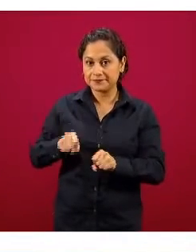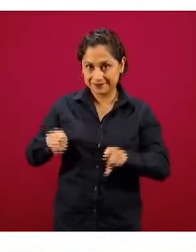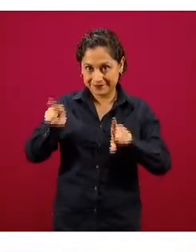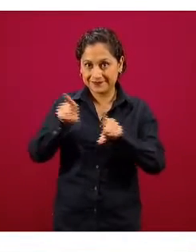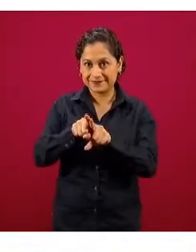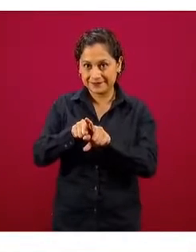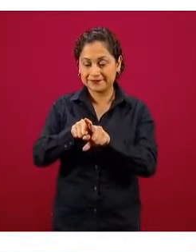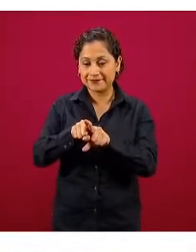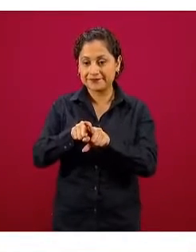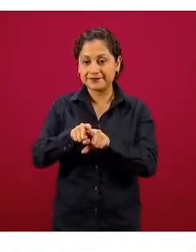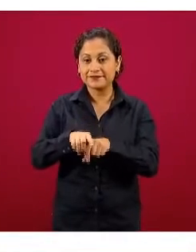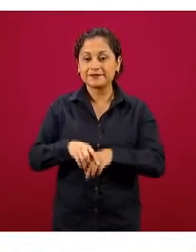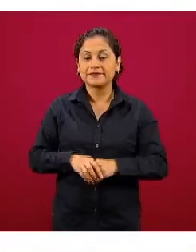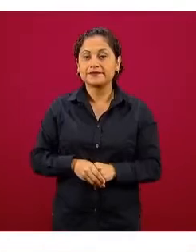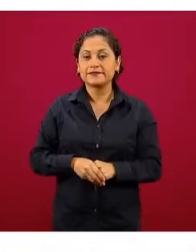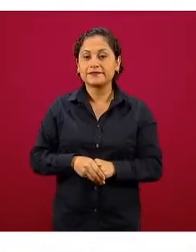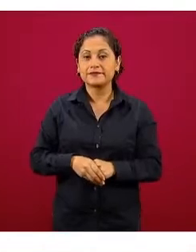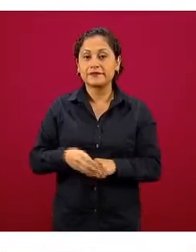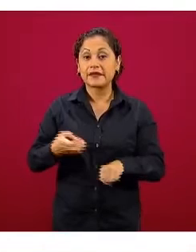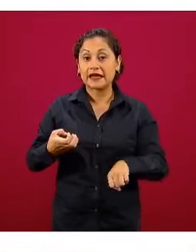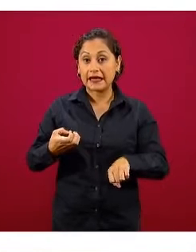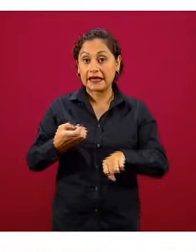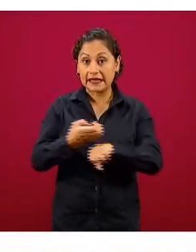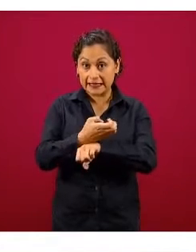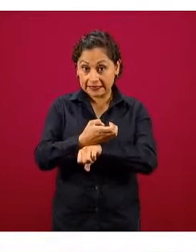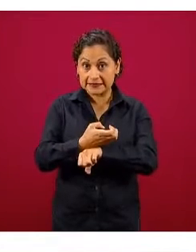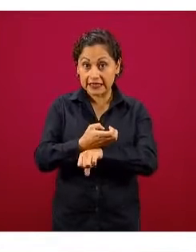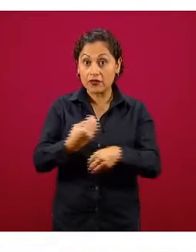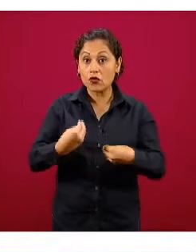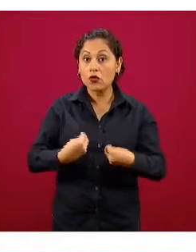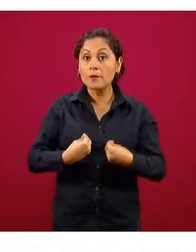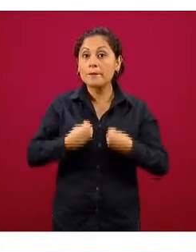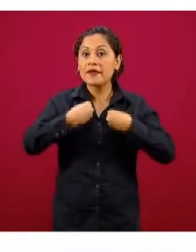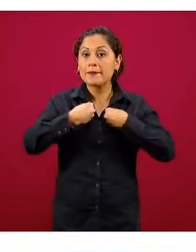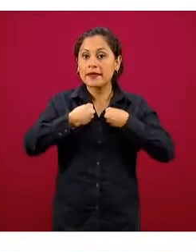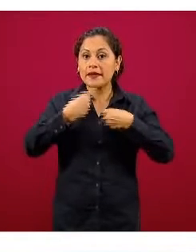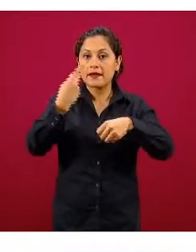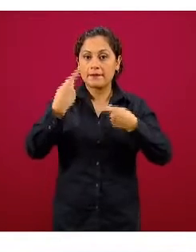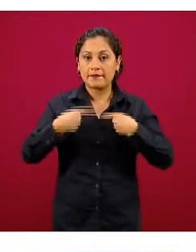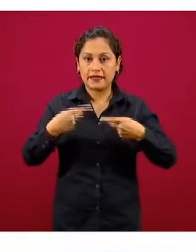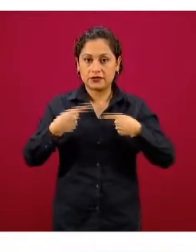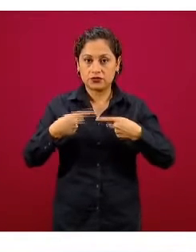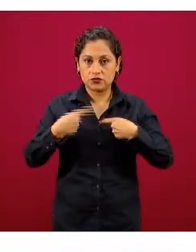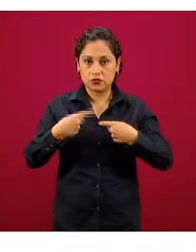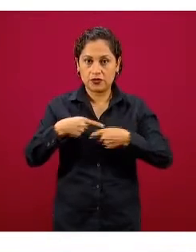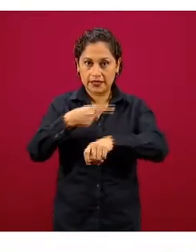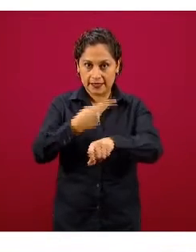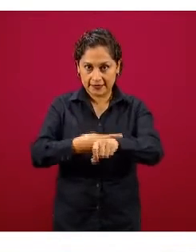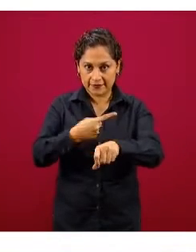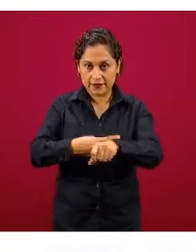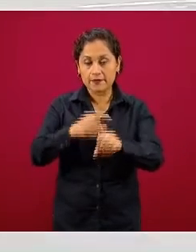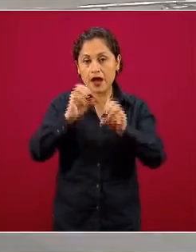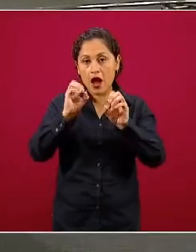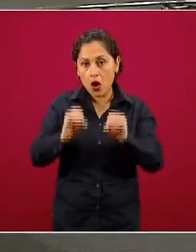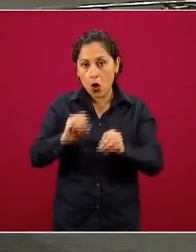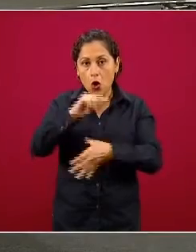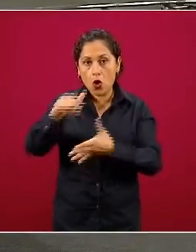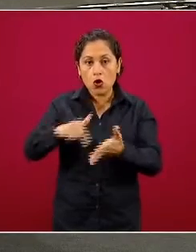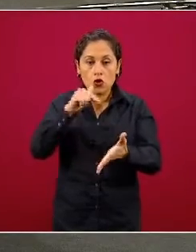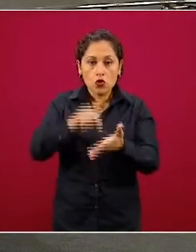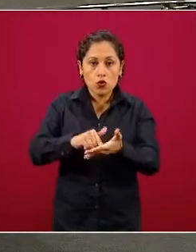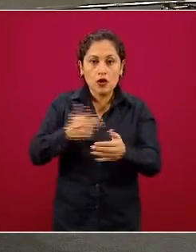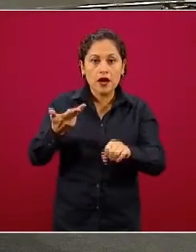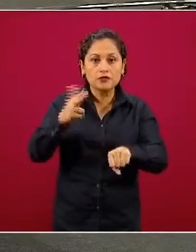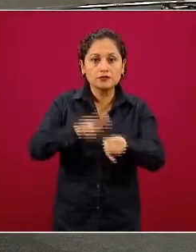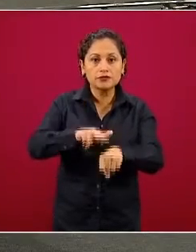se concentra en relación a dónde residía la persona, o en este caso la unidad médica en la cual falleció. En